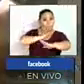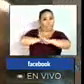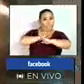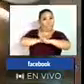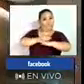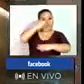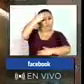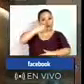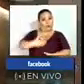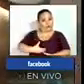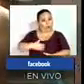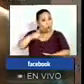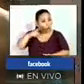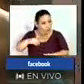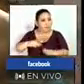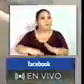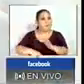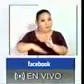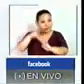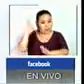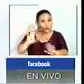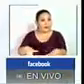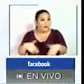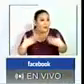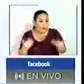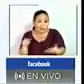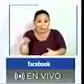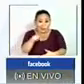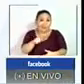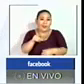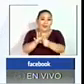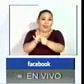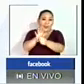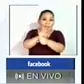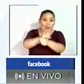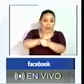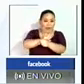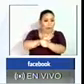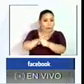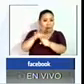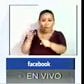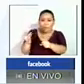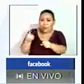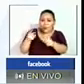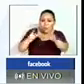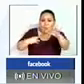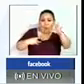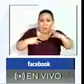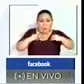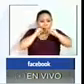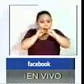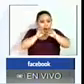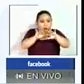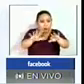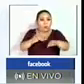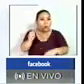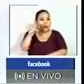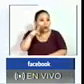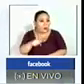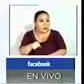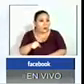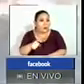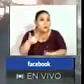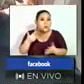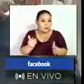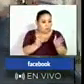Ahora más por ser una enfermedad contagiosa, ¿verdad? Y tenemos más